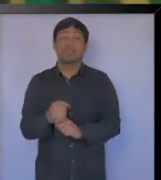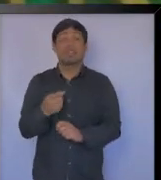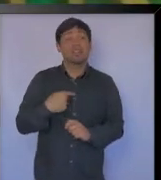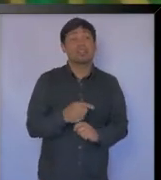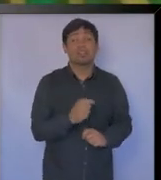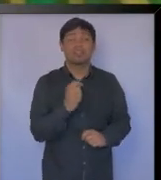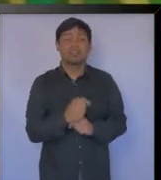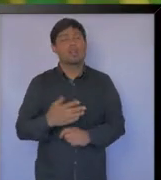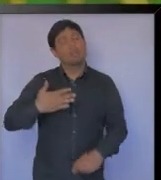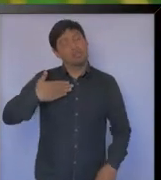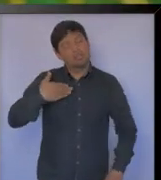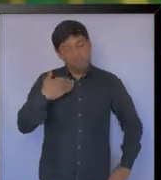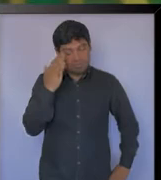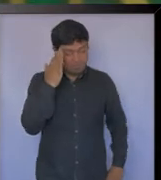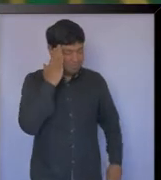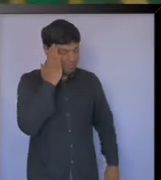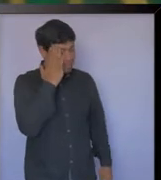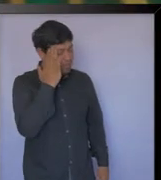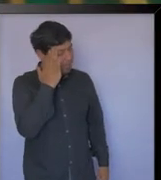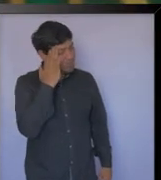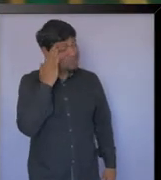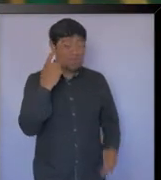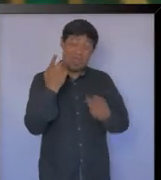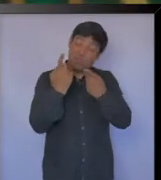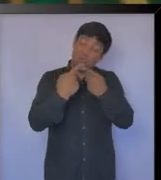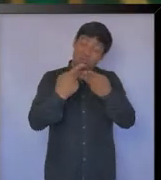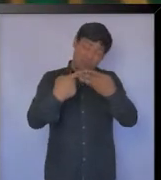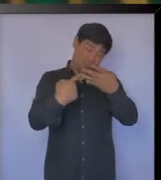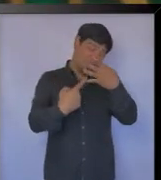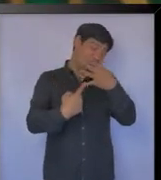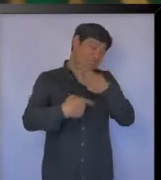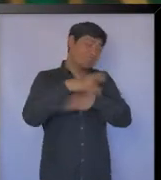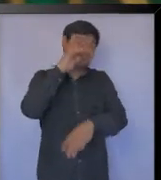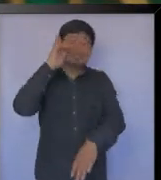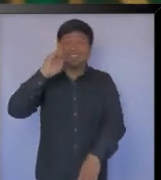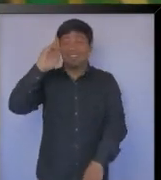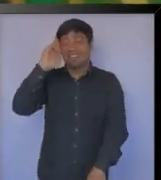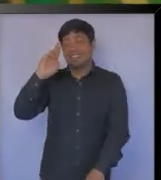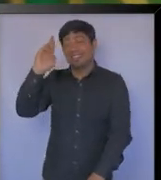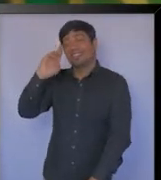¿Cuántos recuerdos se vienen a mi memoria?